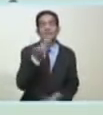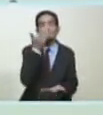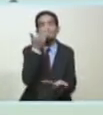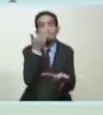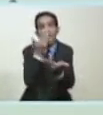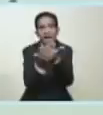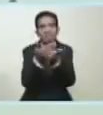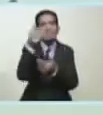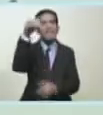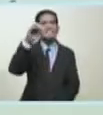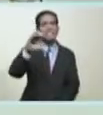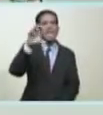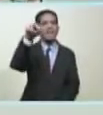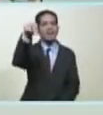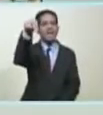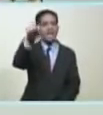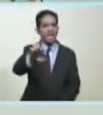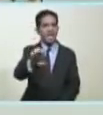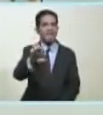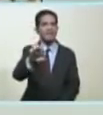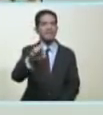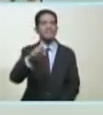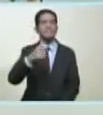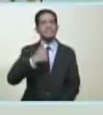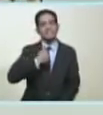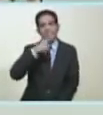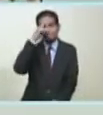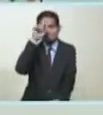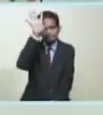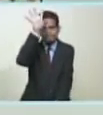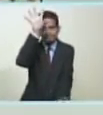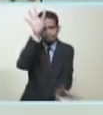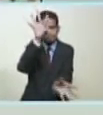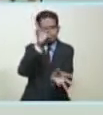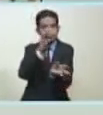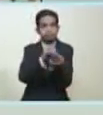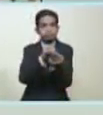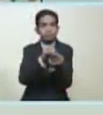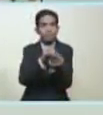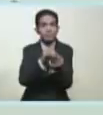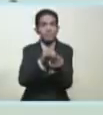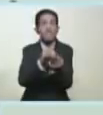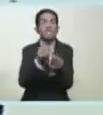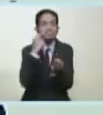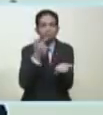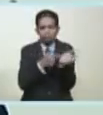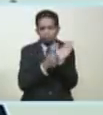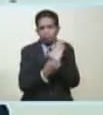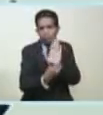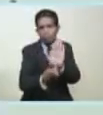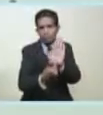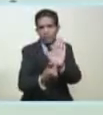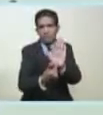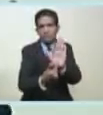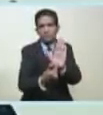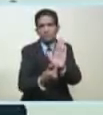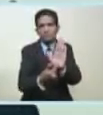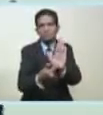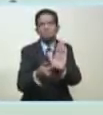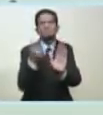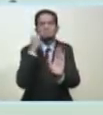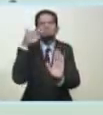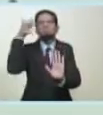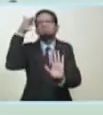electoral hacer un análisis objetivo y dejar el registro en la palabra de lo que